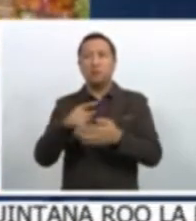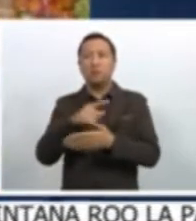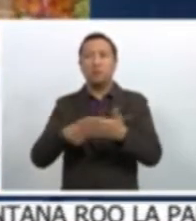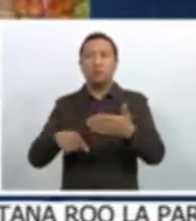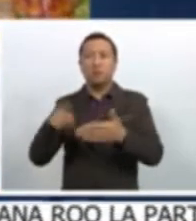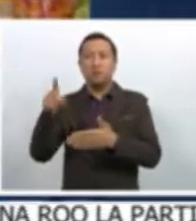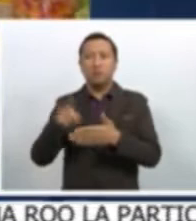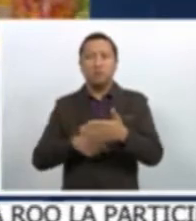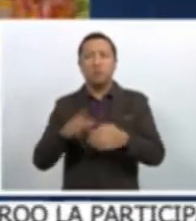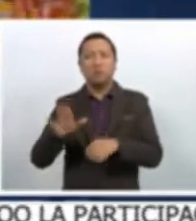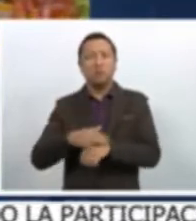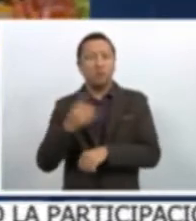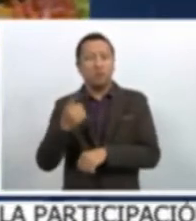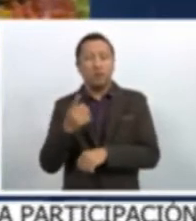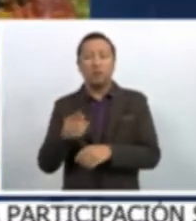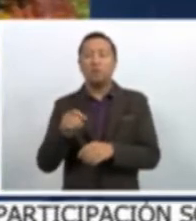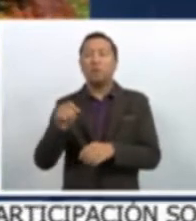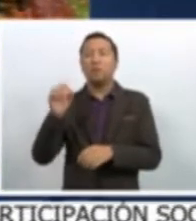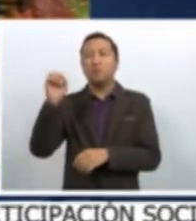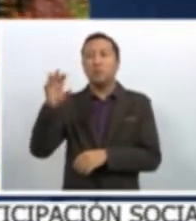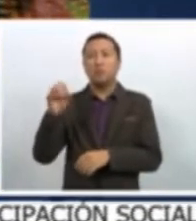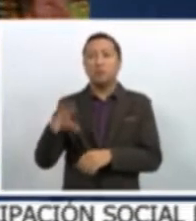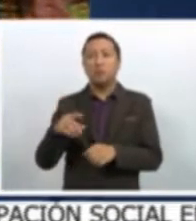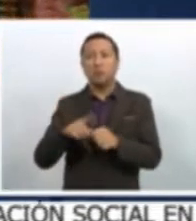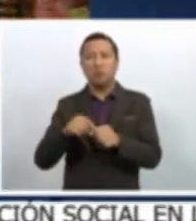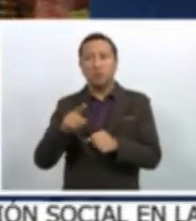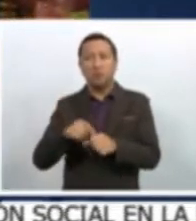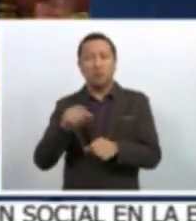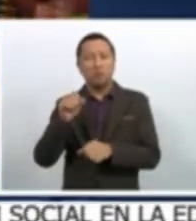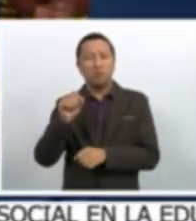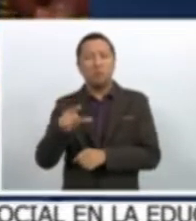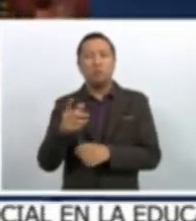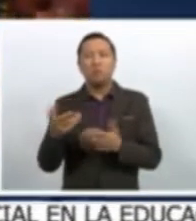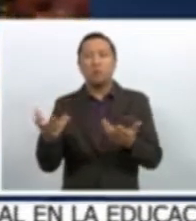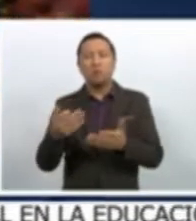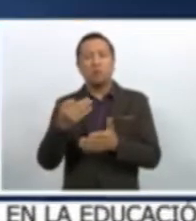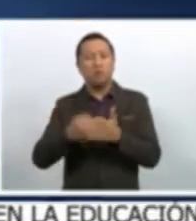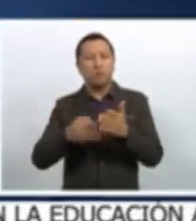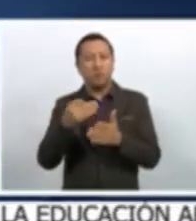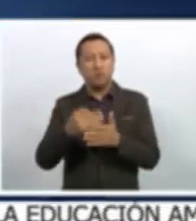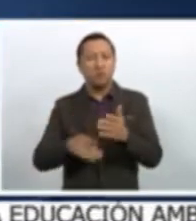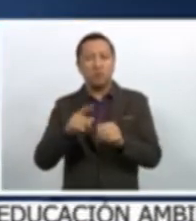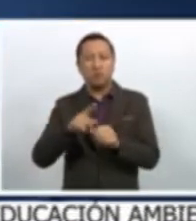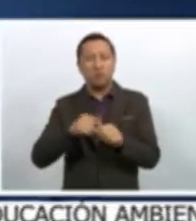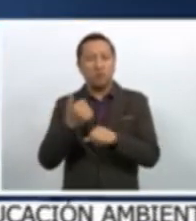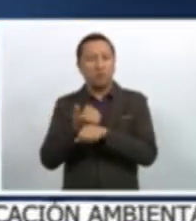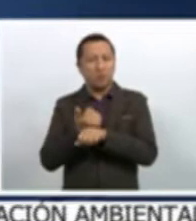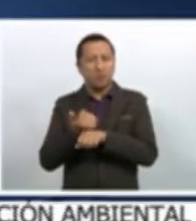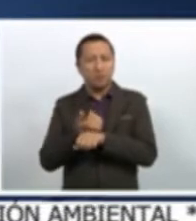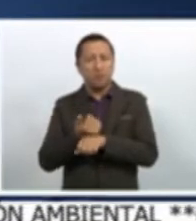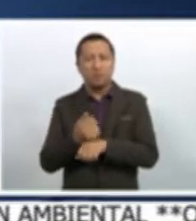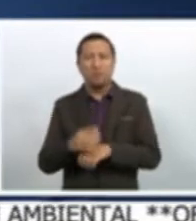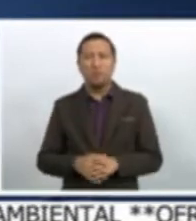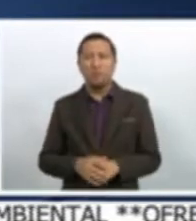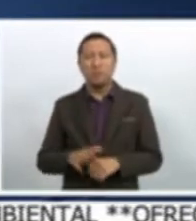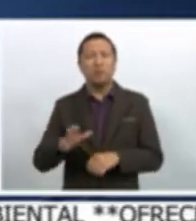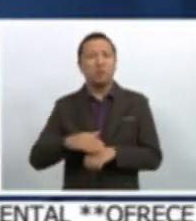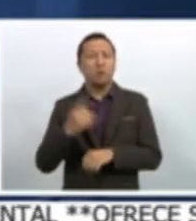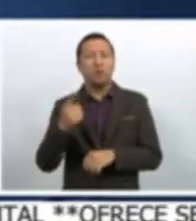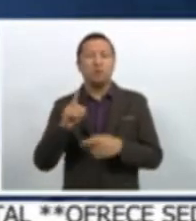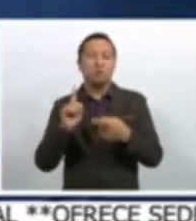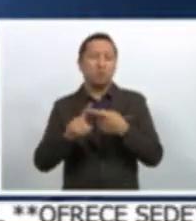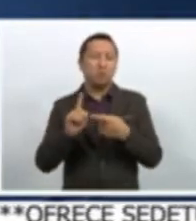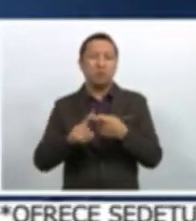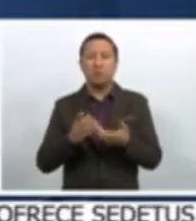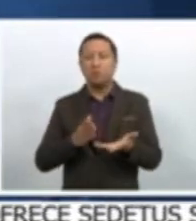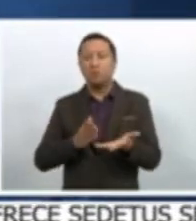sanitarias preventivas que marca el semáforo epidemiológico estatal, que actualmente está en color amarillo. Las anomalías han sido por no tener uso y cuidado de